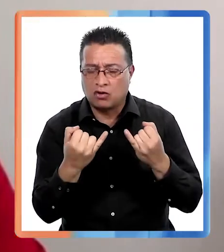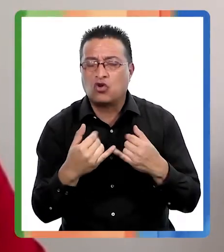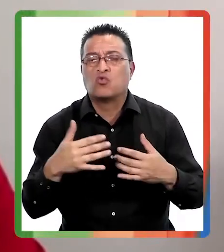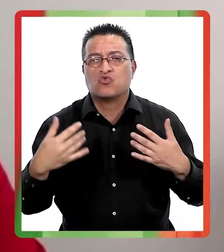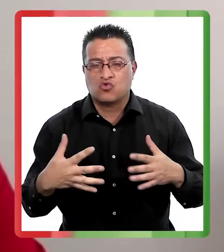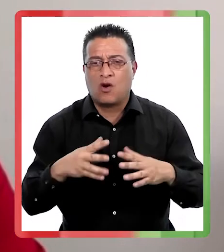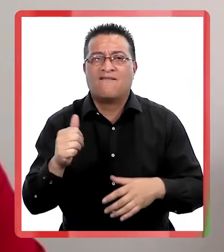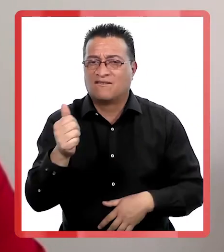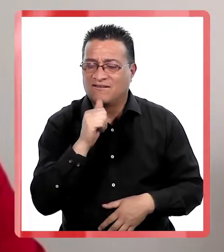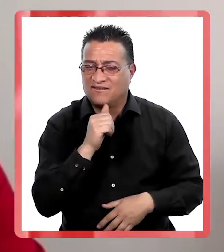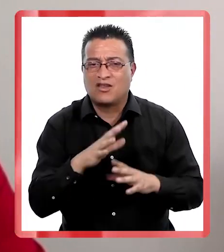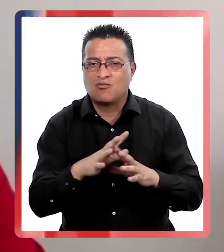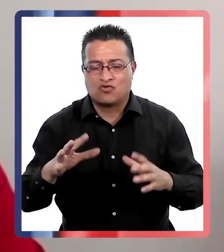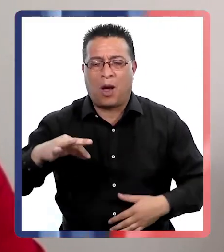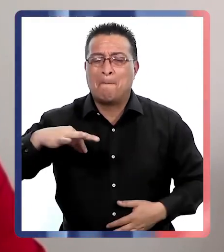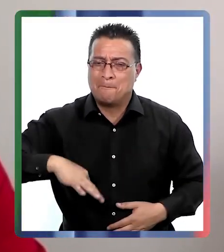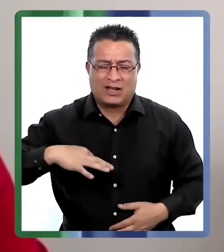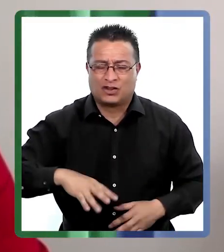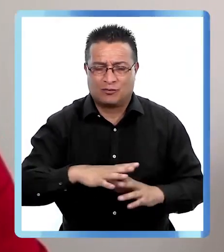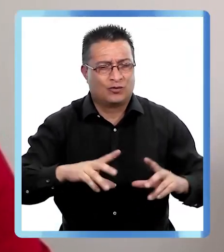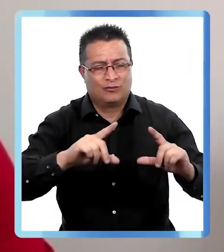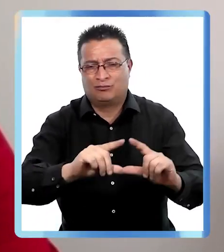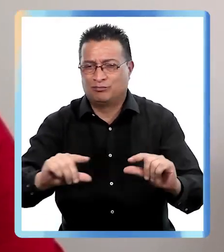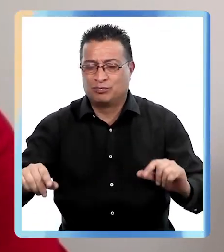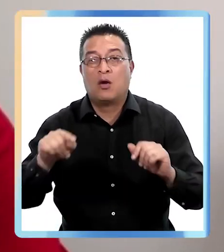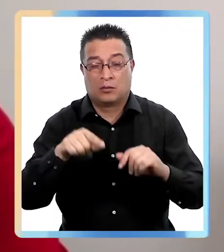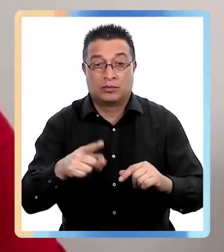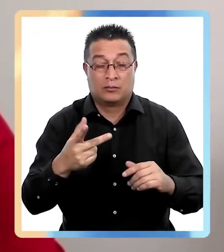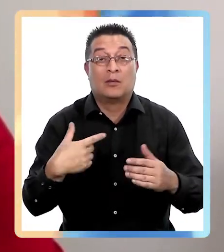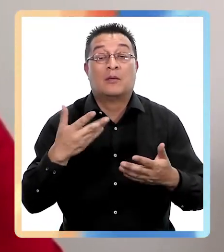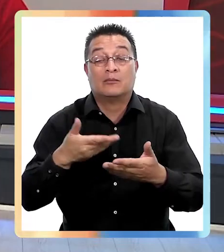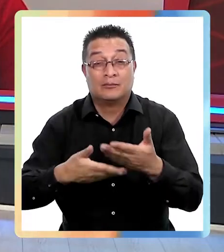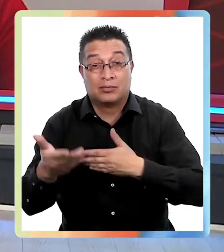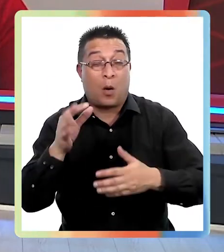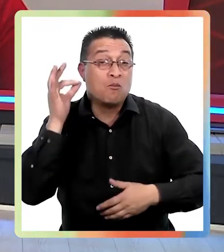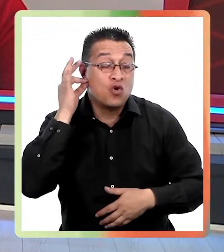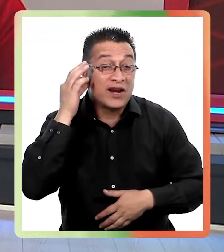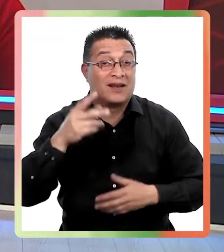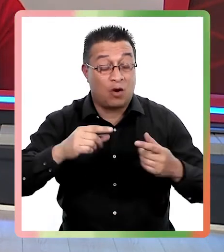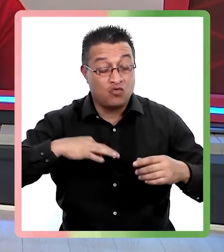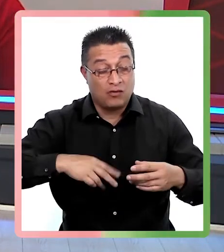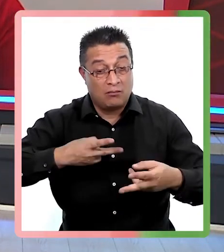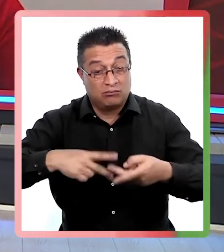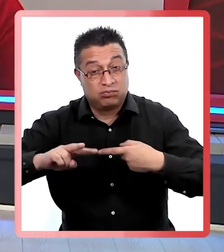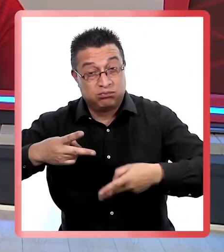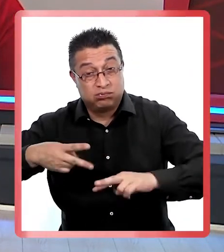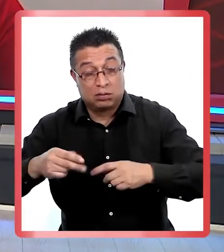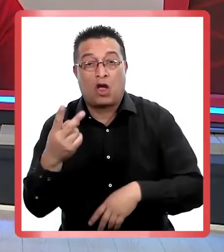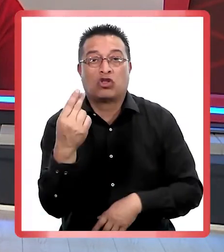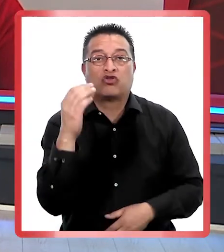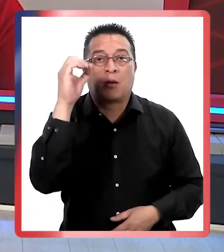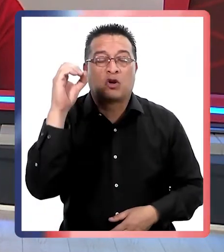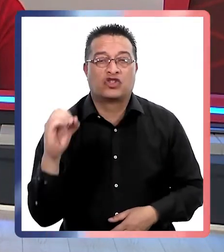respecto de la insuficiencia del monto de las pensiones. Imagínate, Scarlett, que las tasas de reemplazo de las mujeres equivalen a un